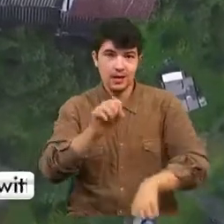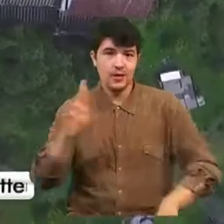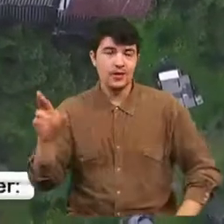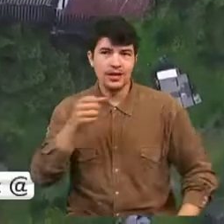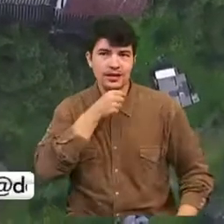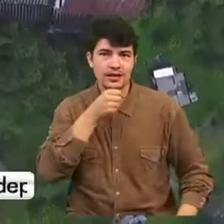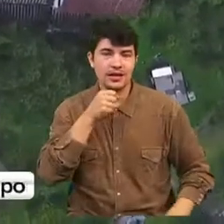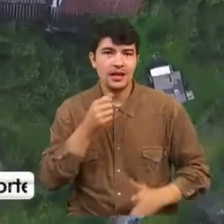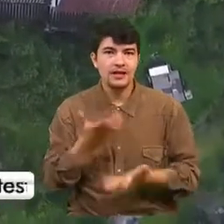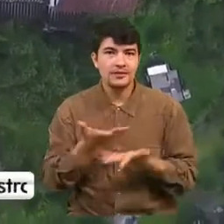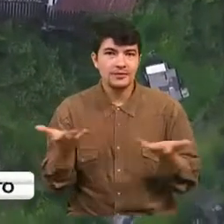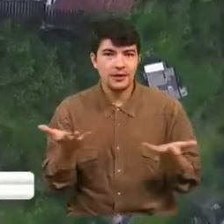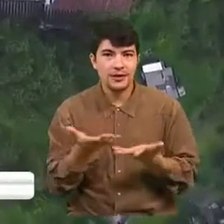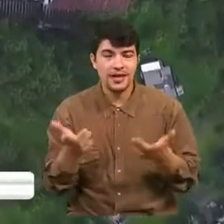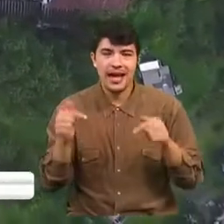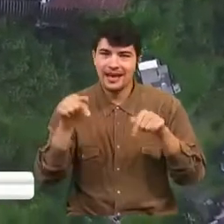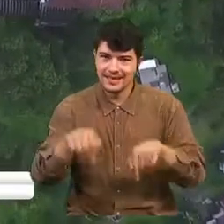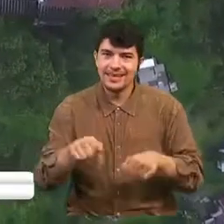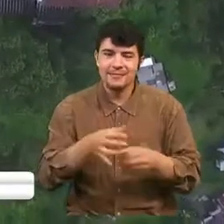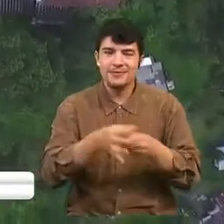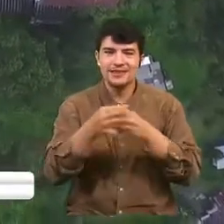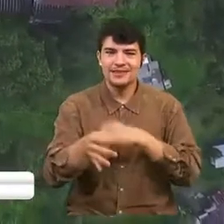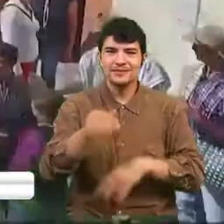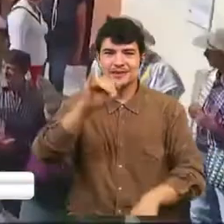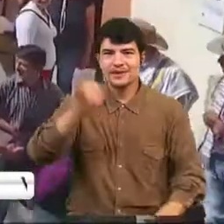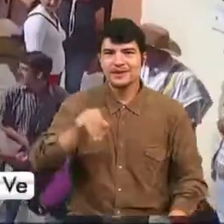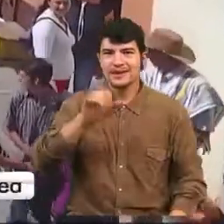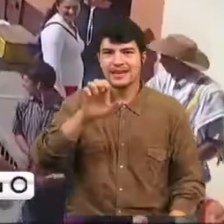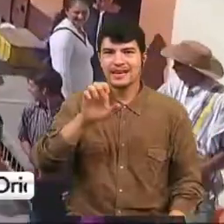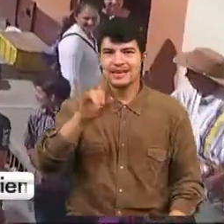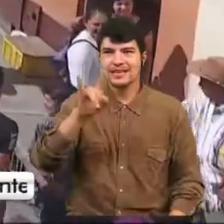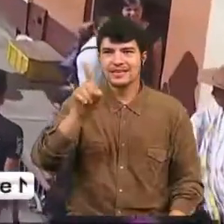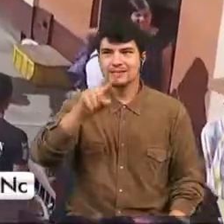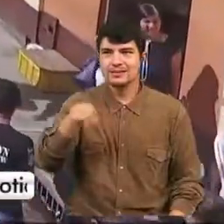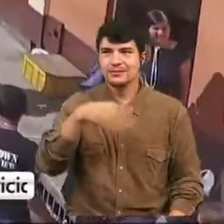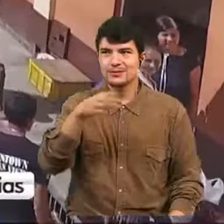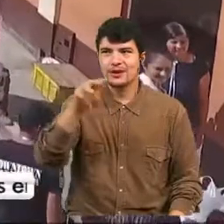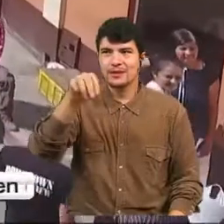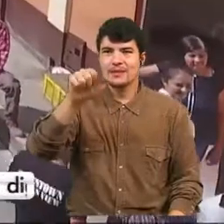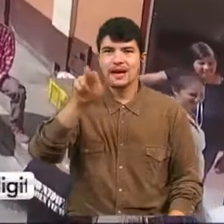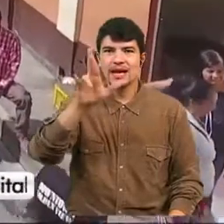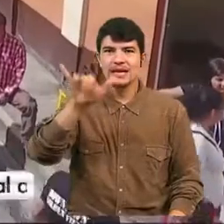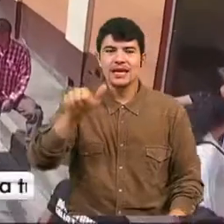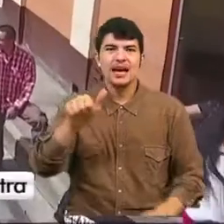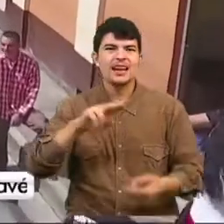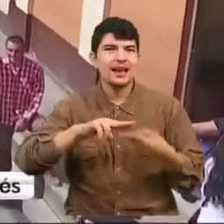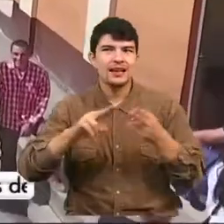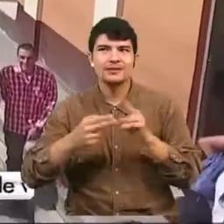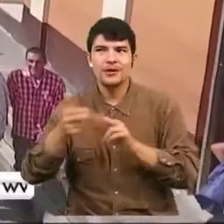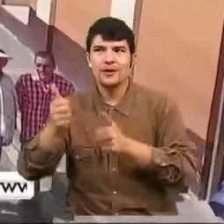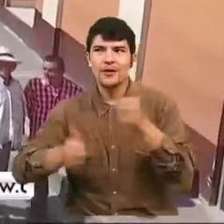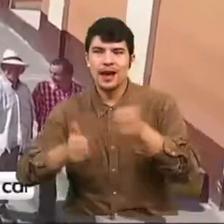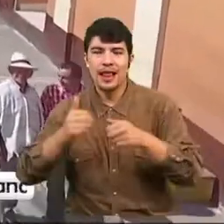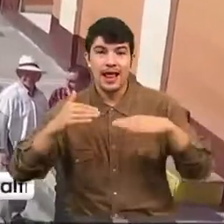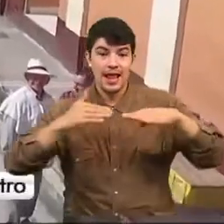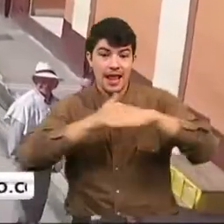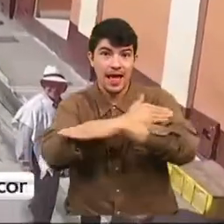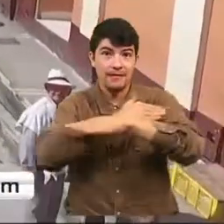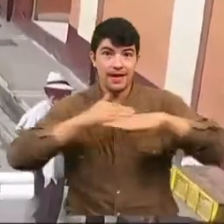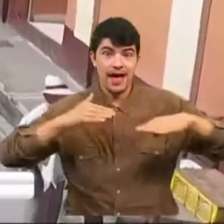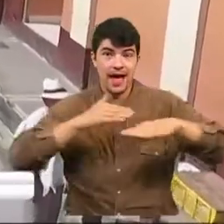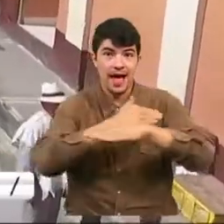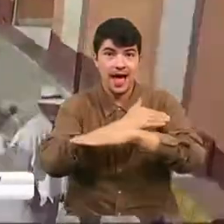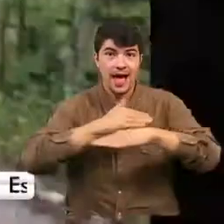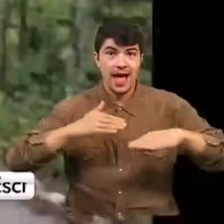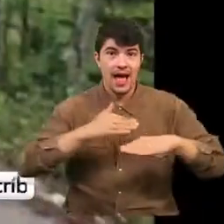se genera precisamente desde el municipio de Jesús María, desde donde estamos ubicados, y tiene que ver precisamente con la vía que comunica a Jesús